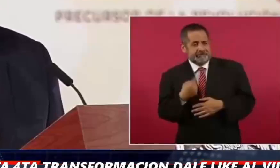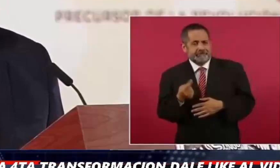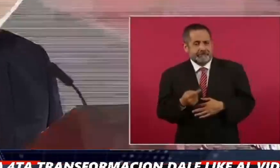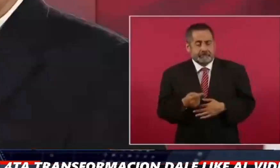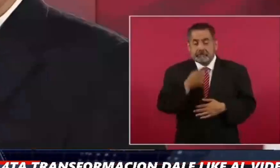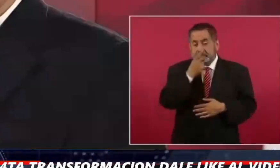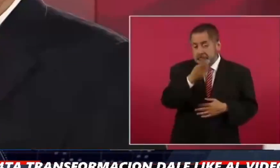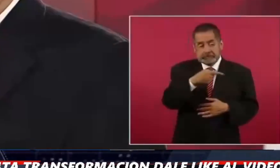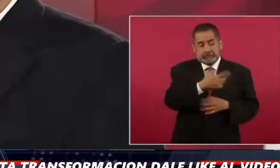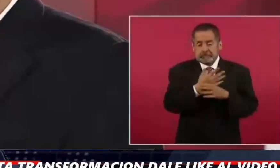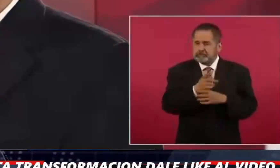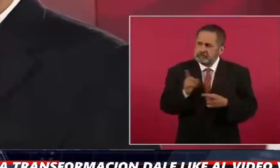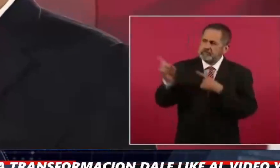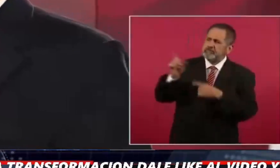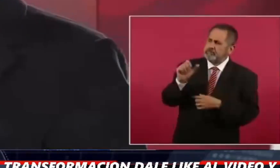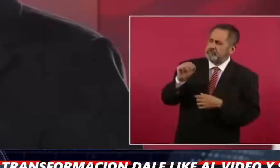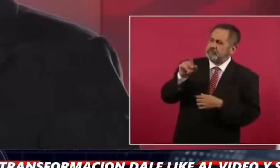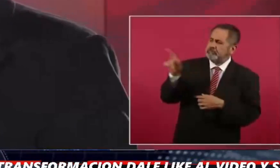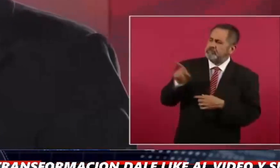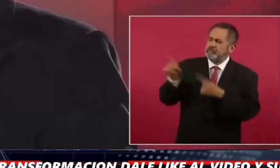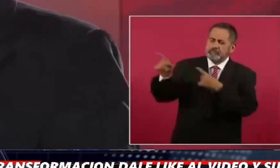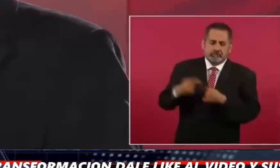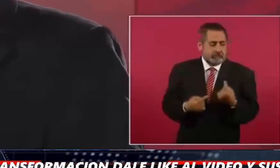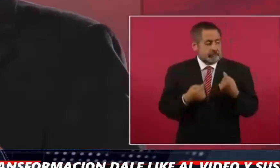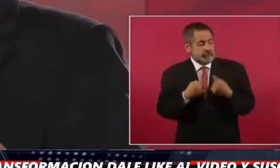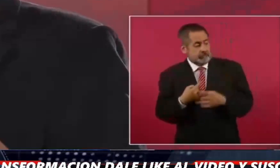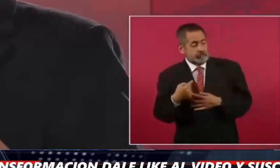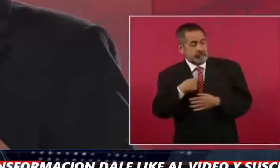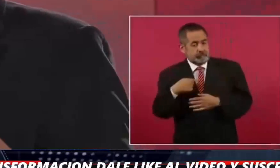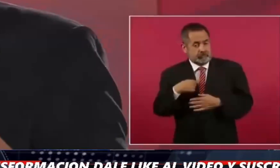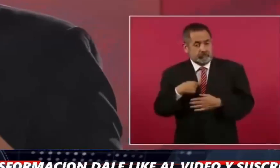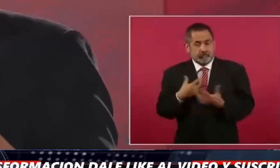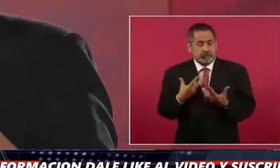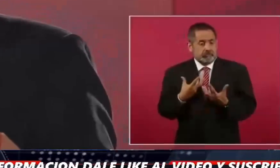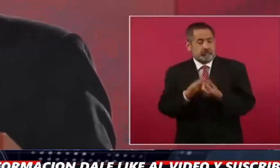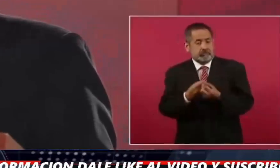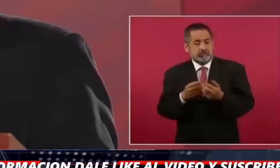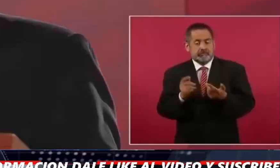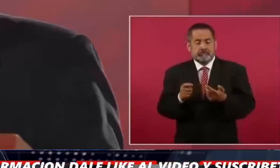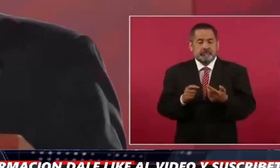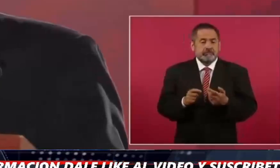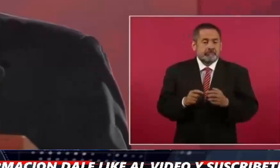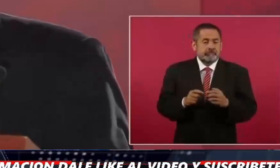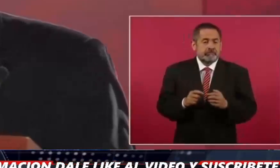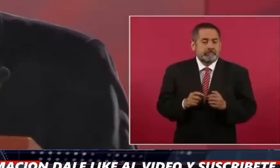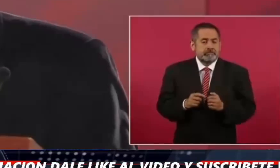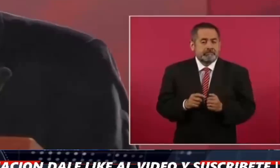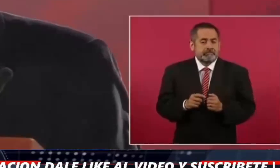yo tengo vinculación con el